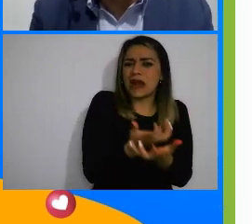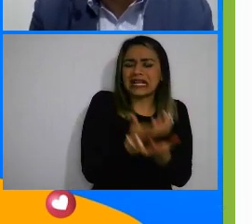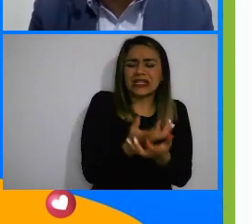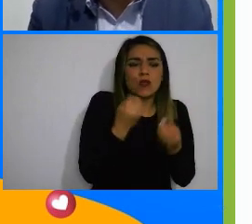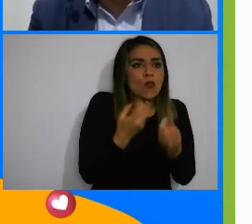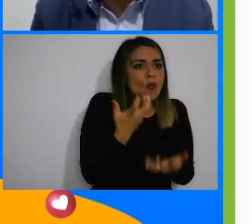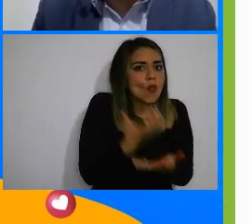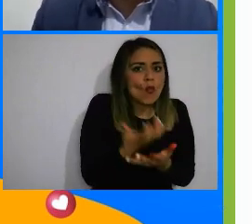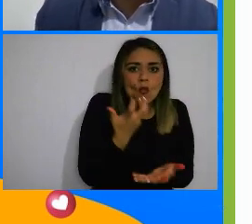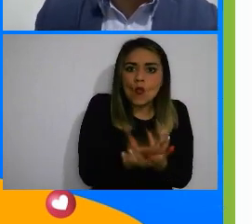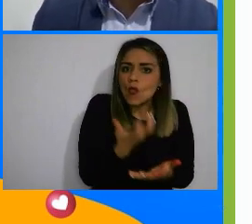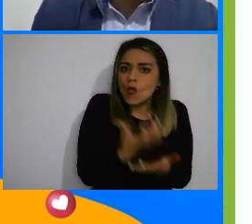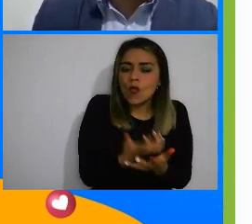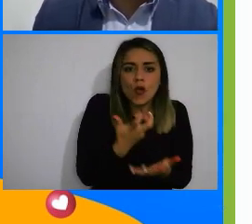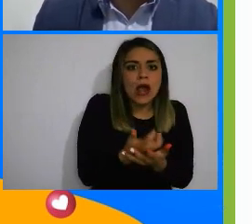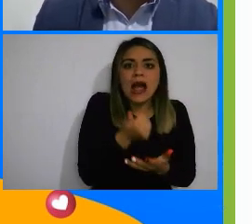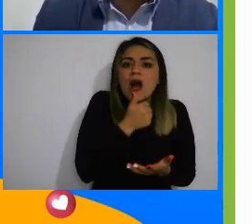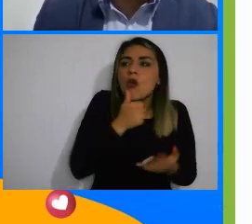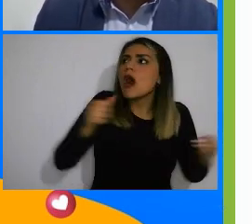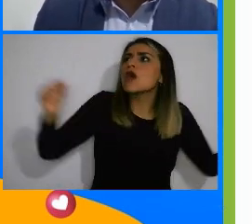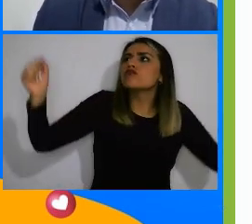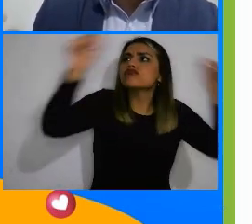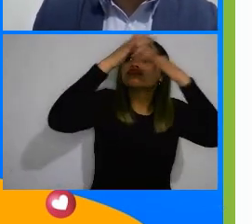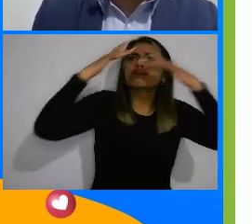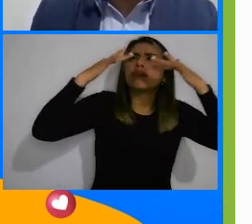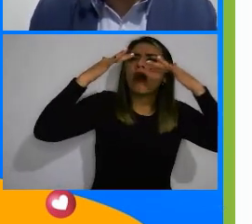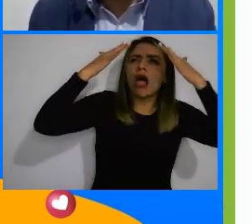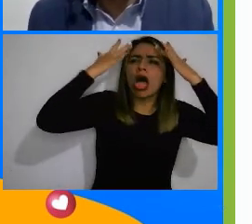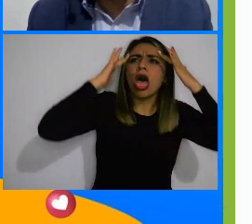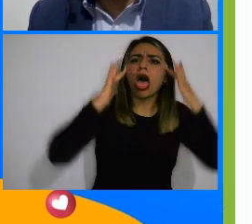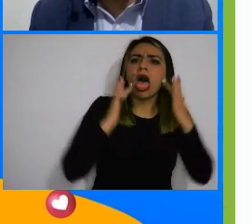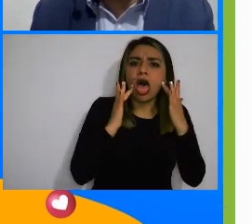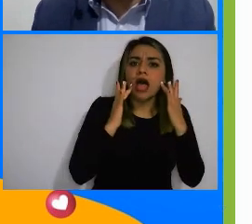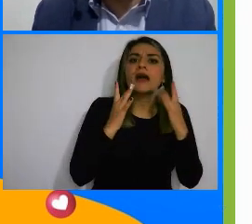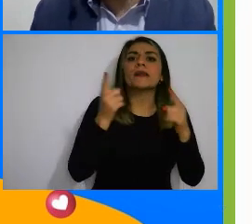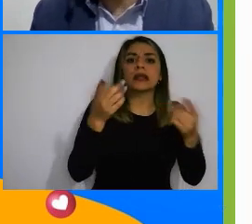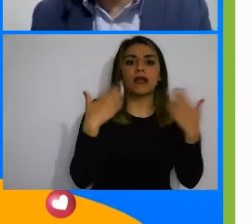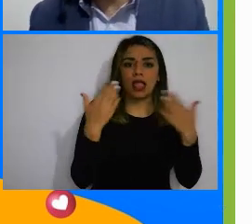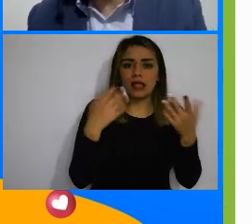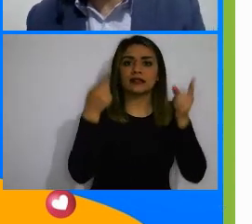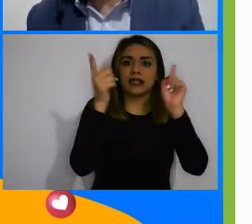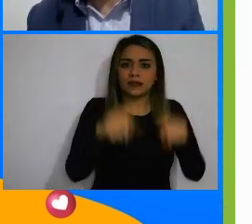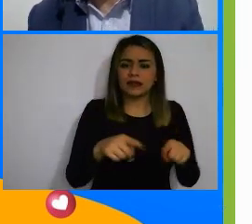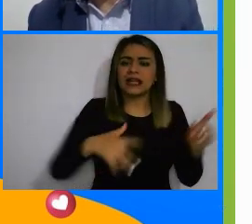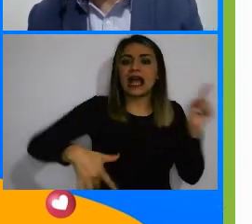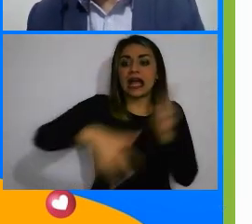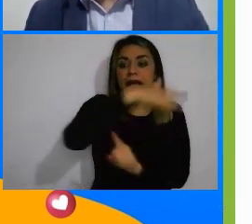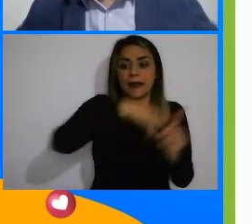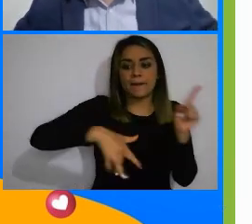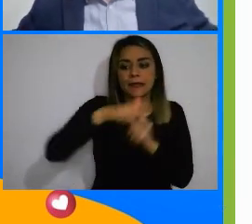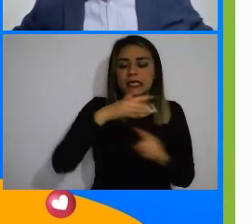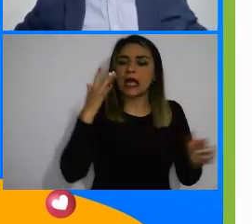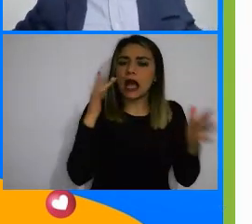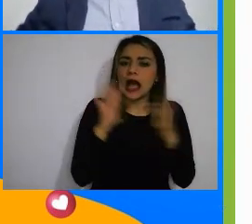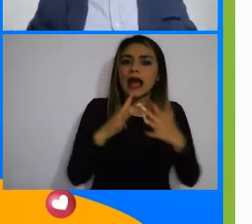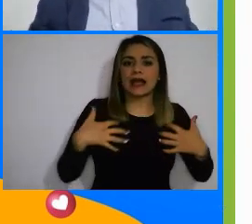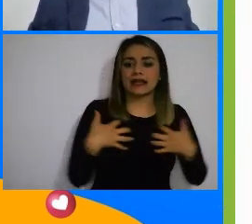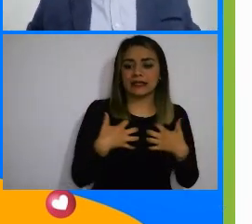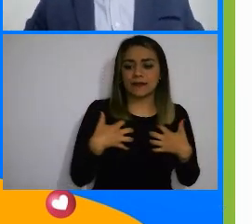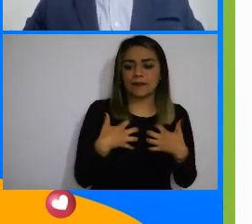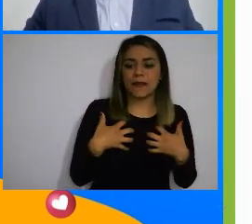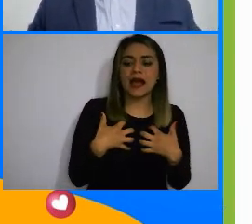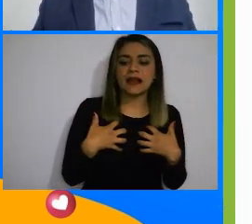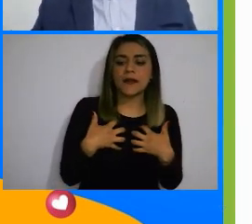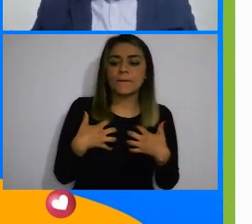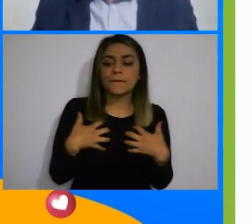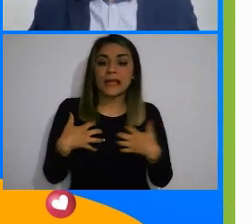humedad, o sea, mucho agua en el ambiente, en el aire, pero también muchísimo calor. Y es un ambiente propicio para animales